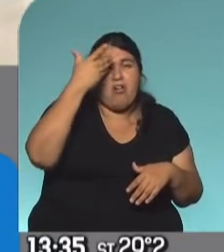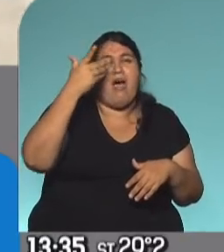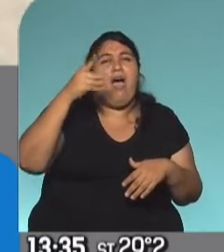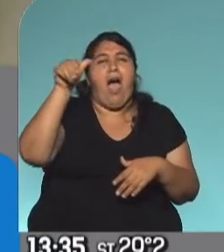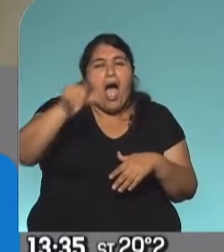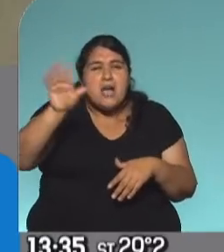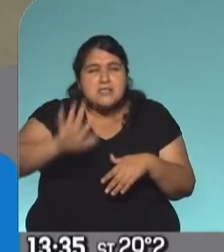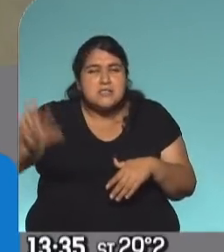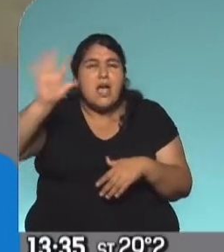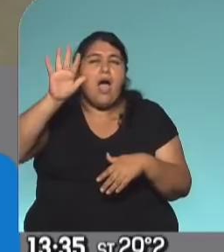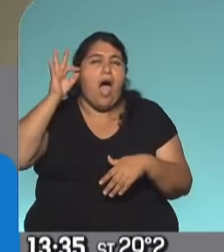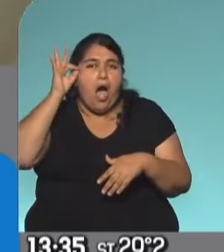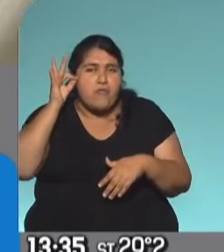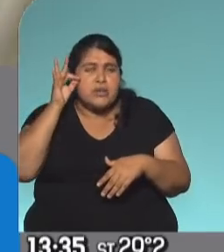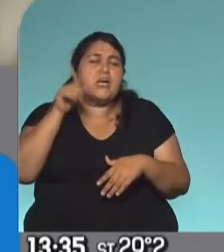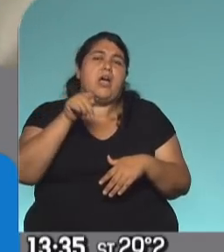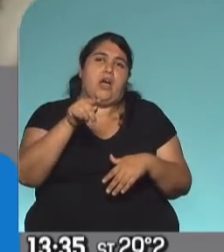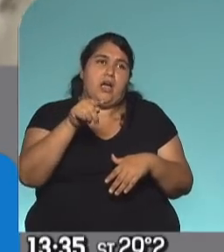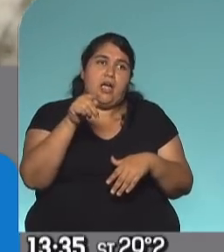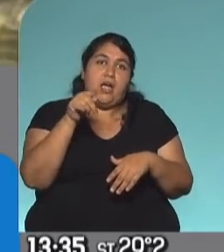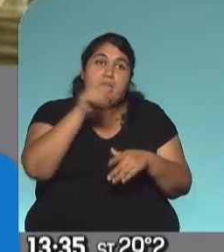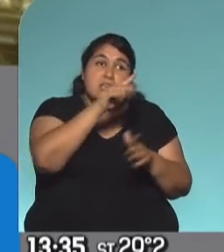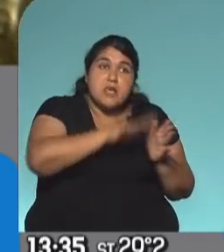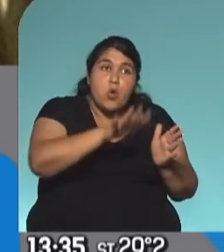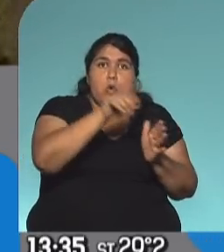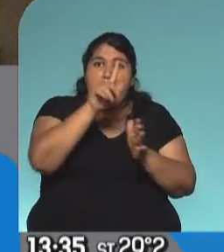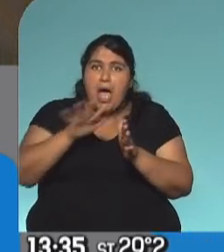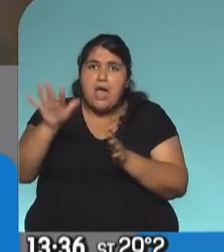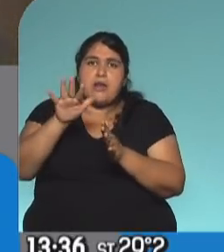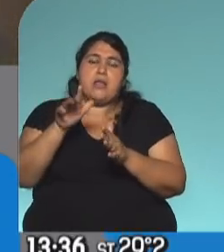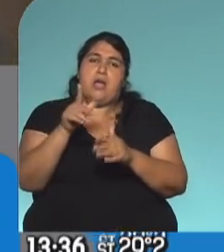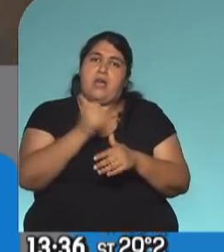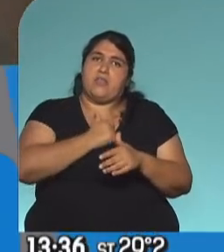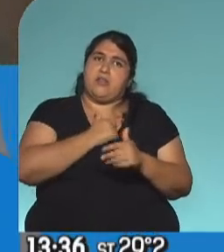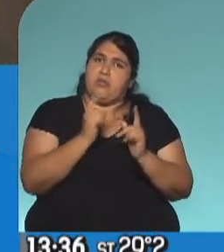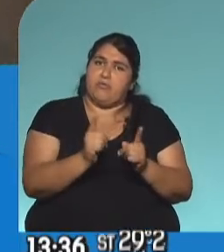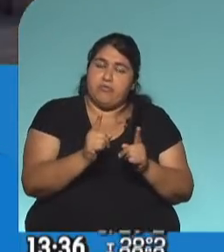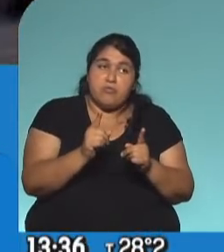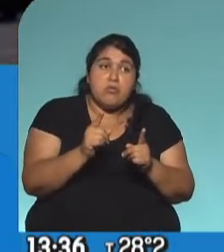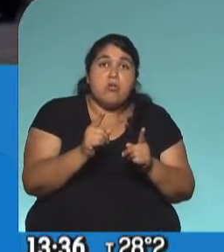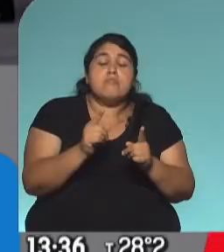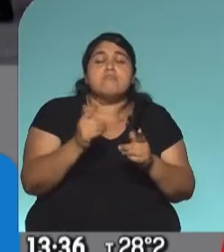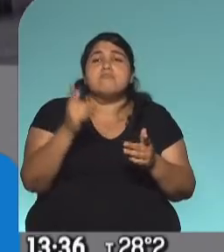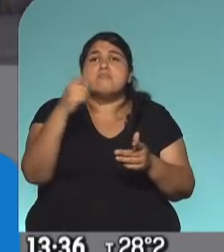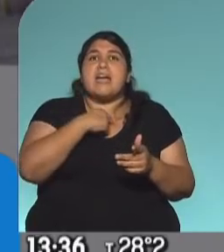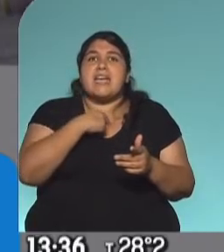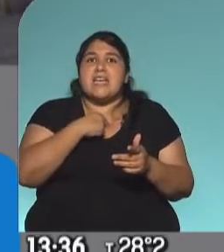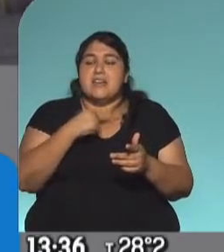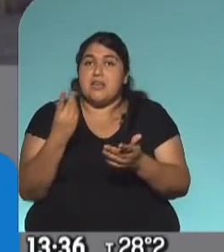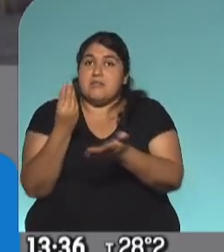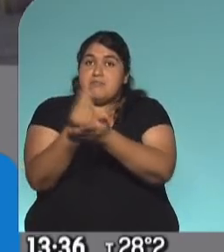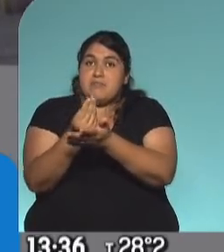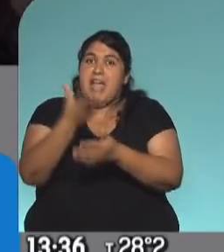donde él trata de que ese cristianismo tenga una presencia, haya un diálogo. El diálogo ese que Juan